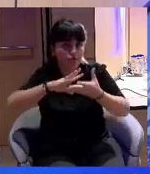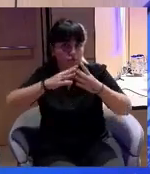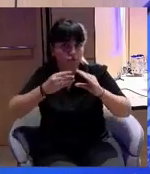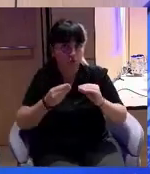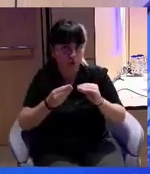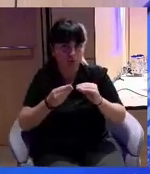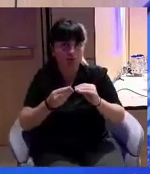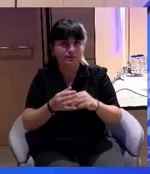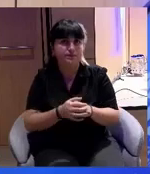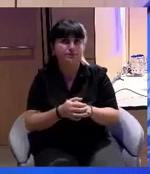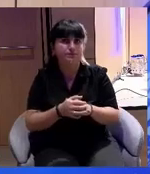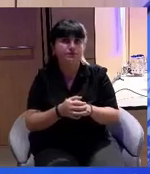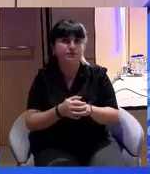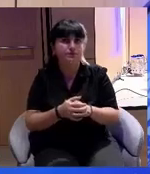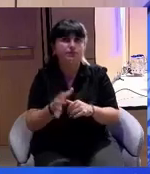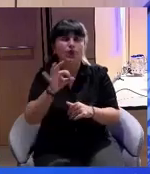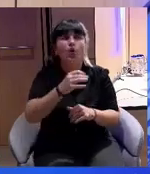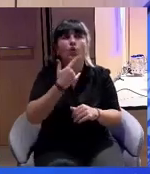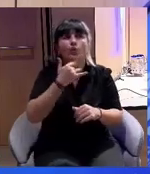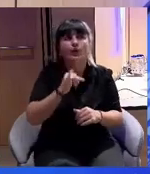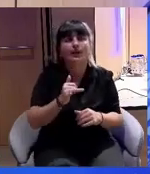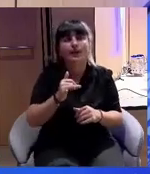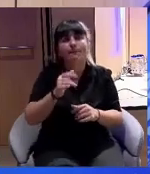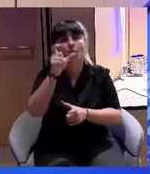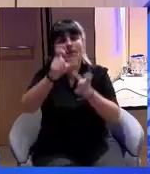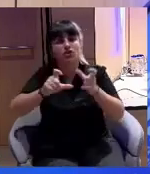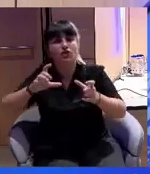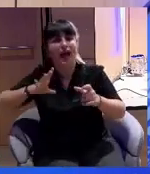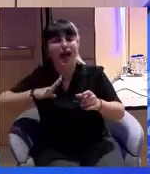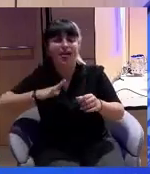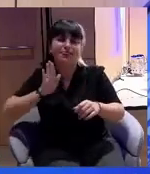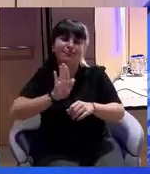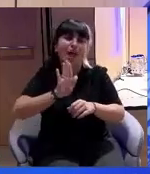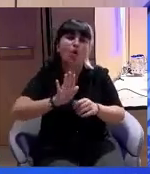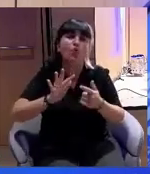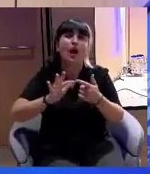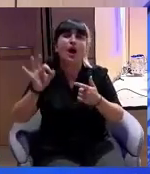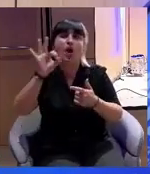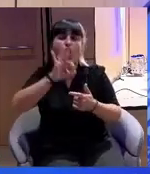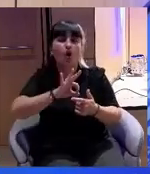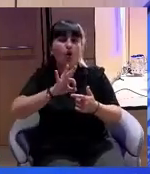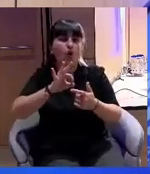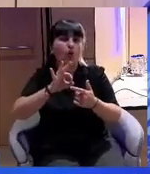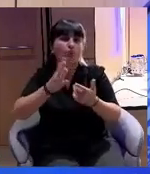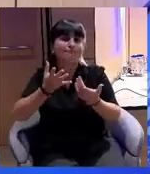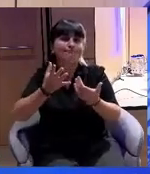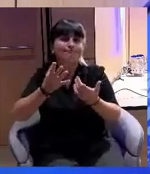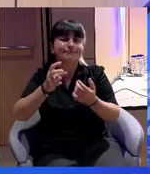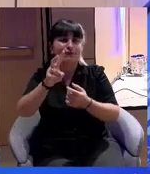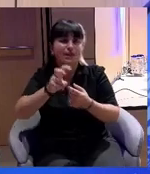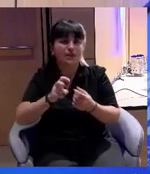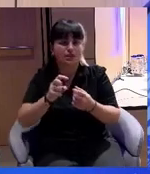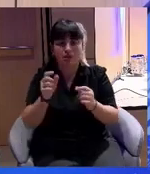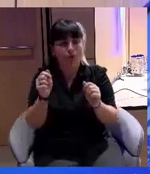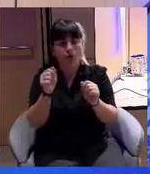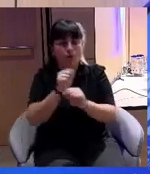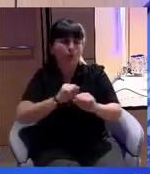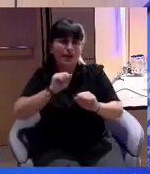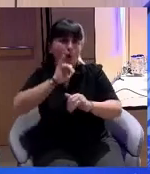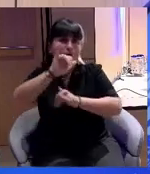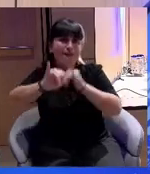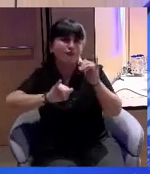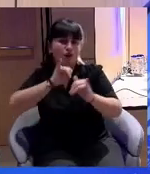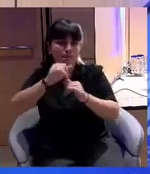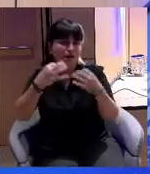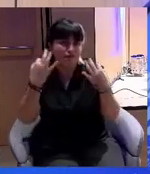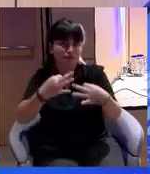que puedan tener Mora o deuda o estén en un sistema que pervierta en algún sentido las campañas electorales y que no hay ningún control